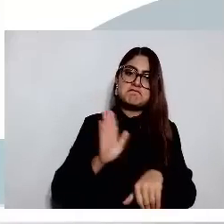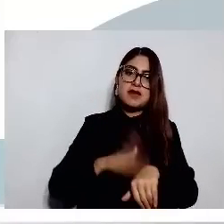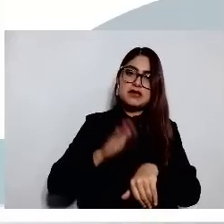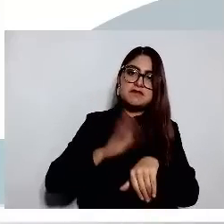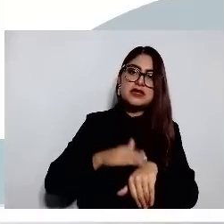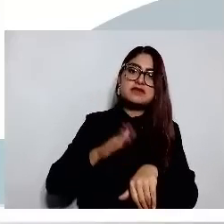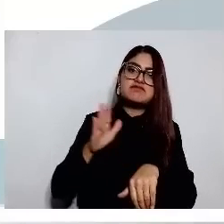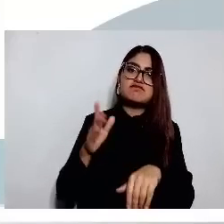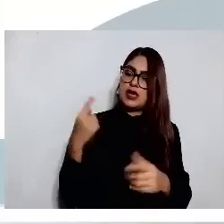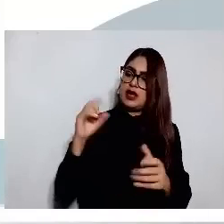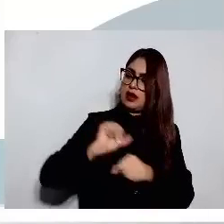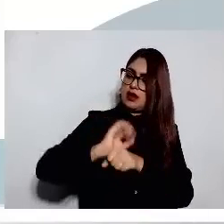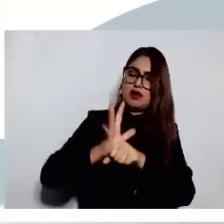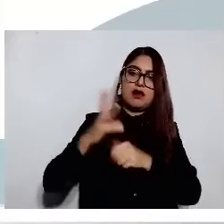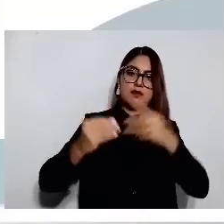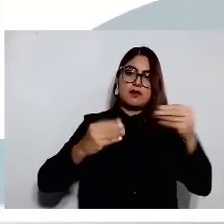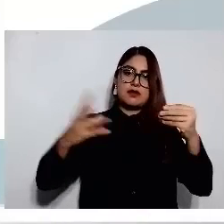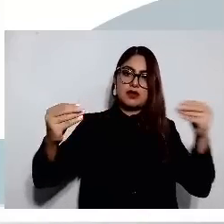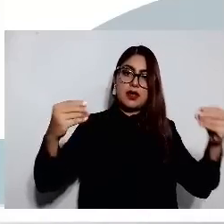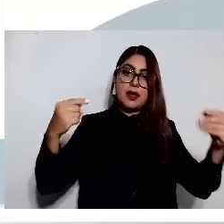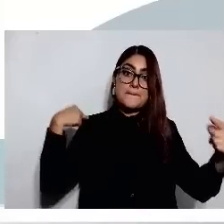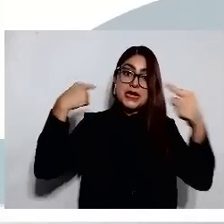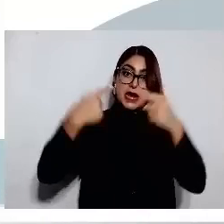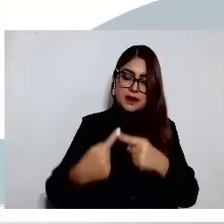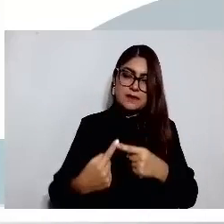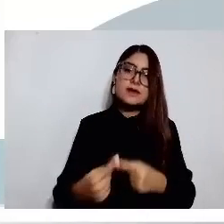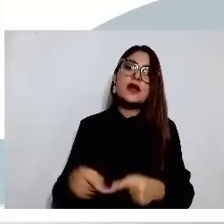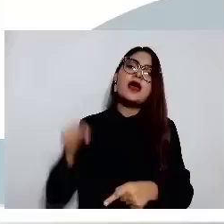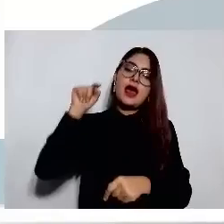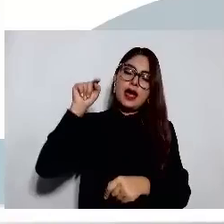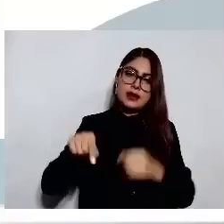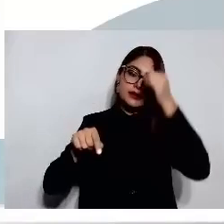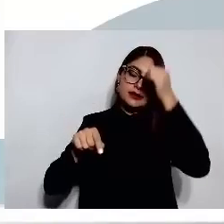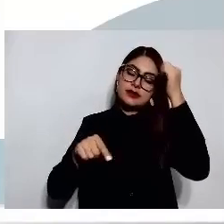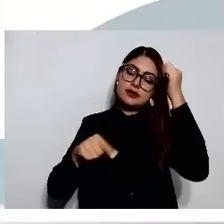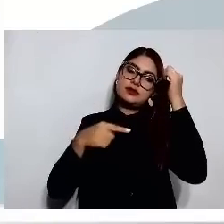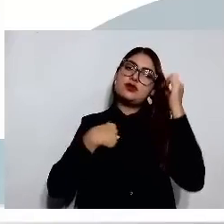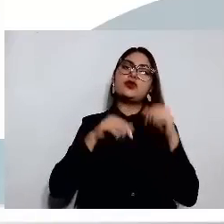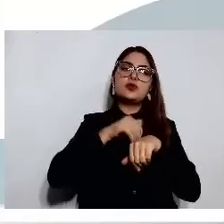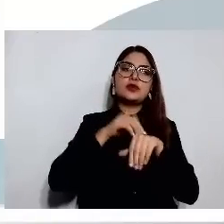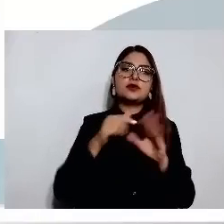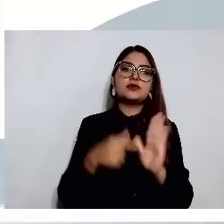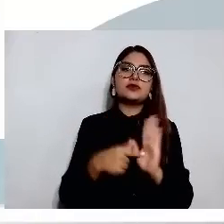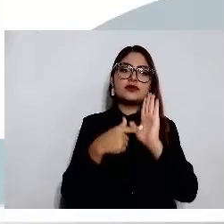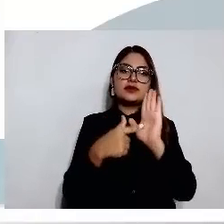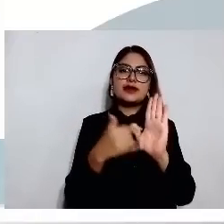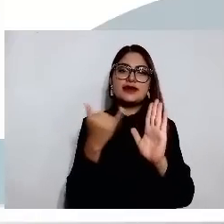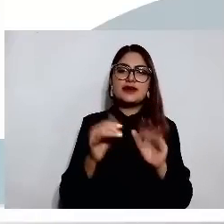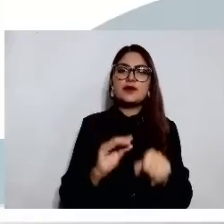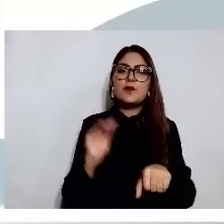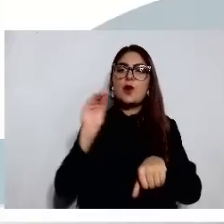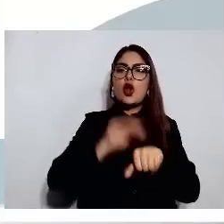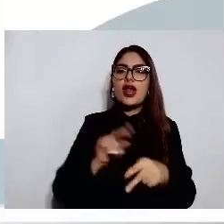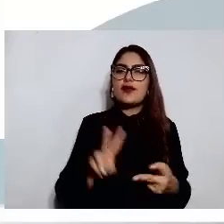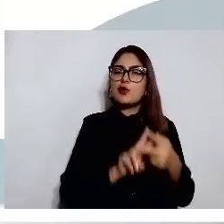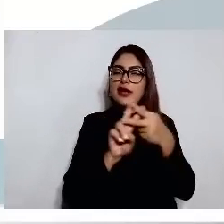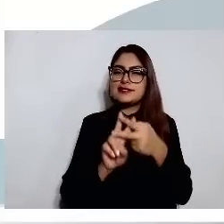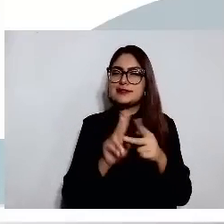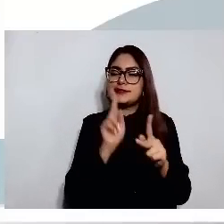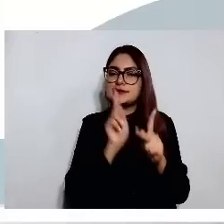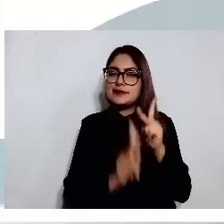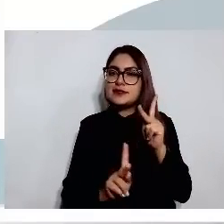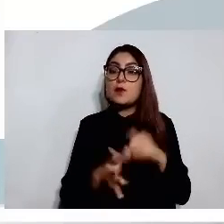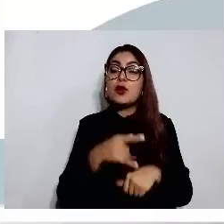presentar algunos números y algunas prácticas, y sin embargo voy a poner un asterisco, porque esto, la innovación